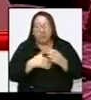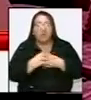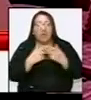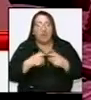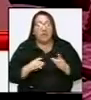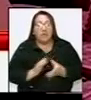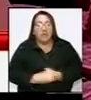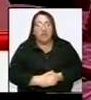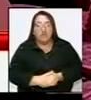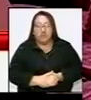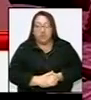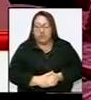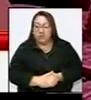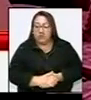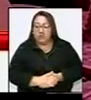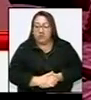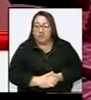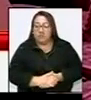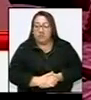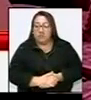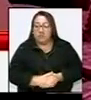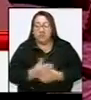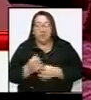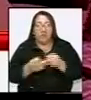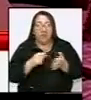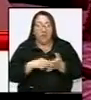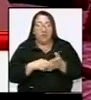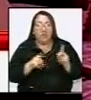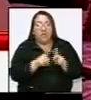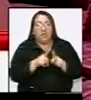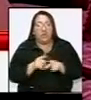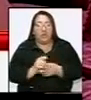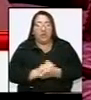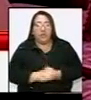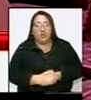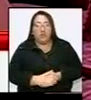Libertad. Hay que indicar además que